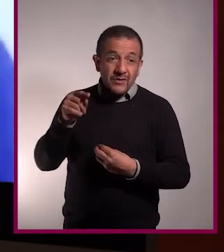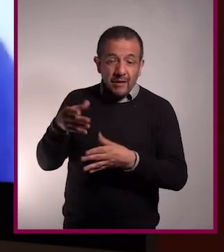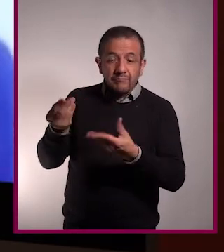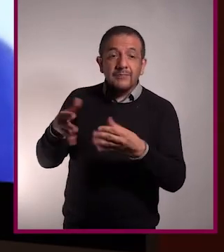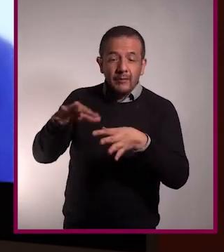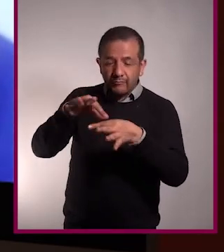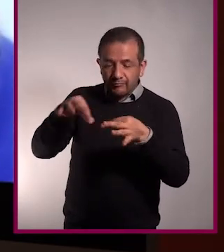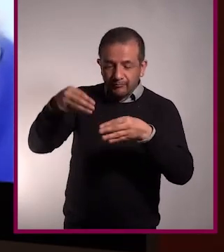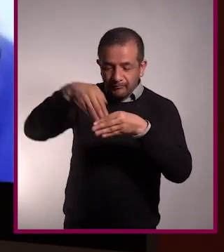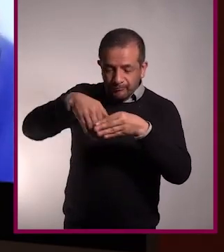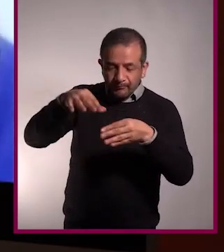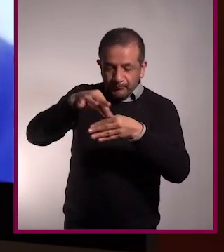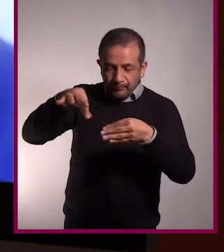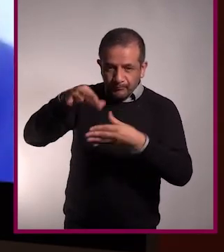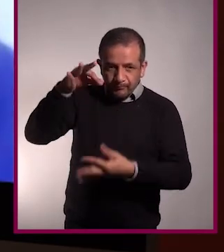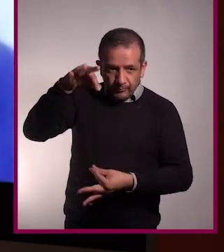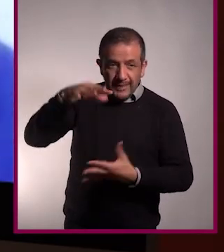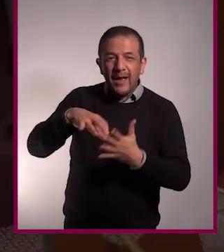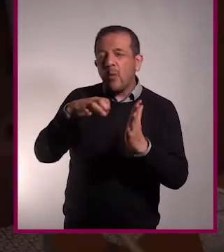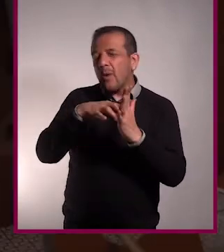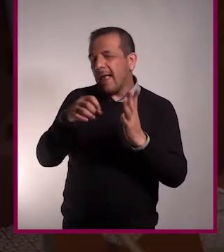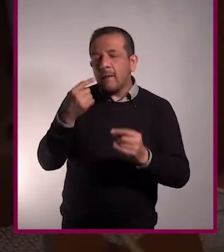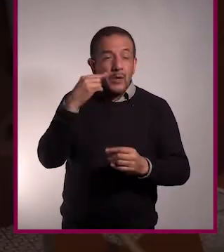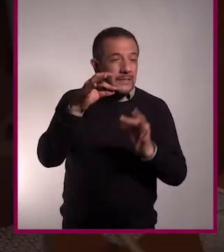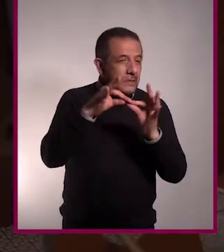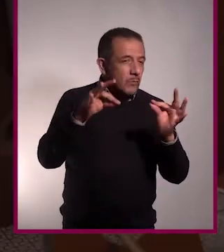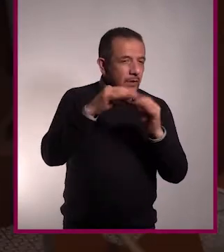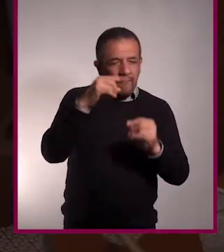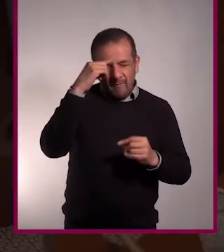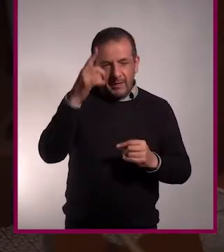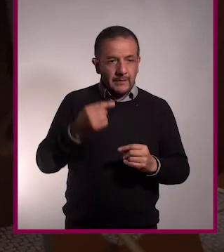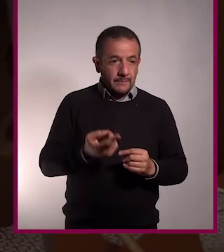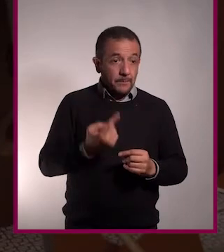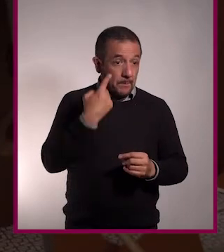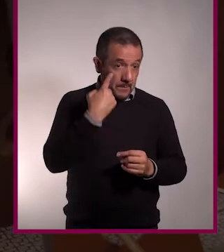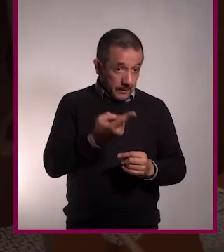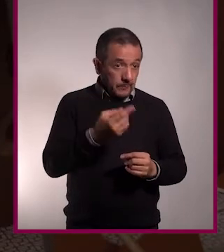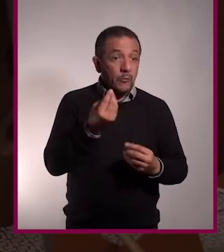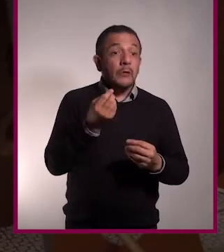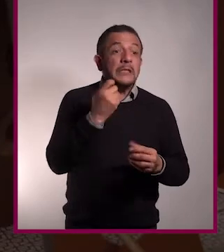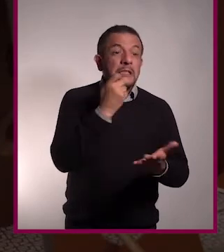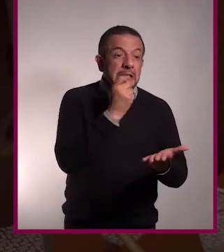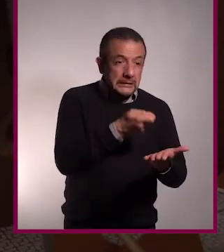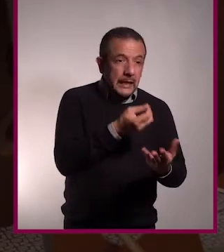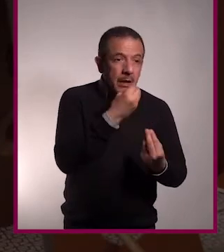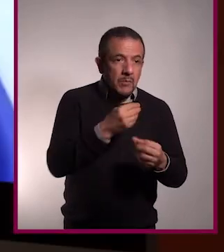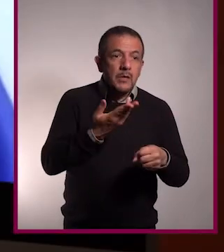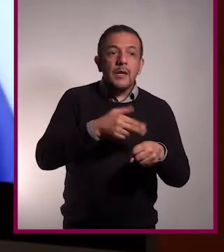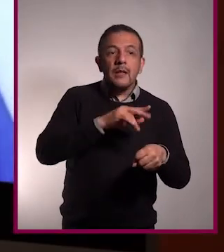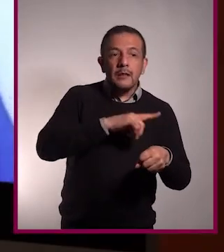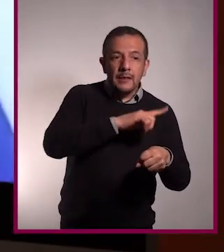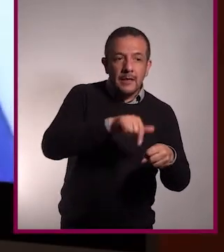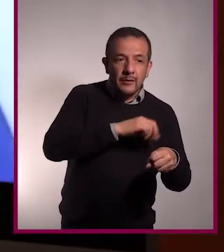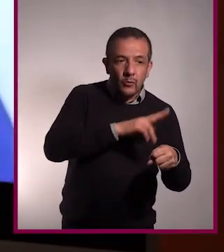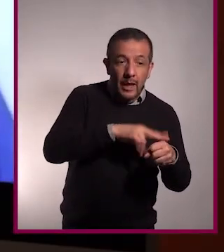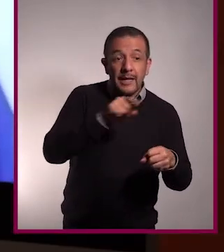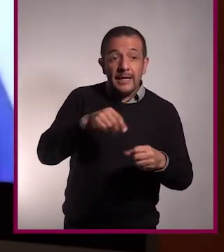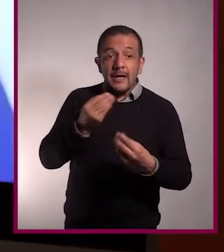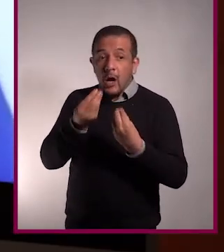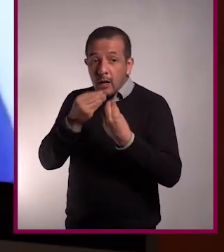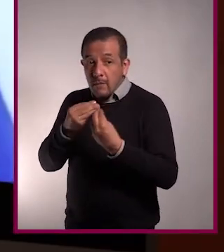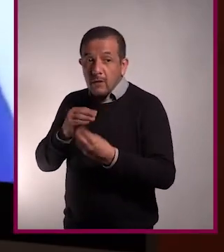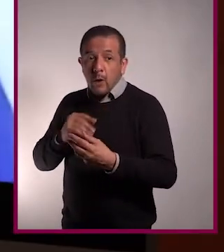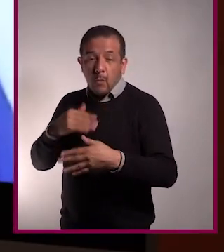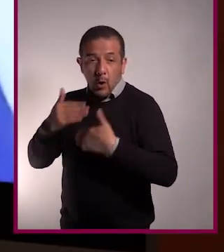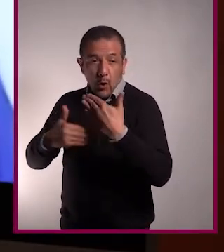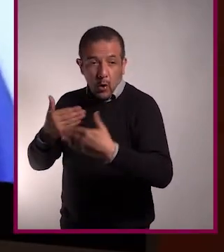y que los podemos comprar. Ahora, un ejemplo que creo que es muy fácil para ver qué sería un alimento natural, qué sería un alimento procesado y